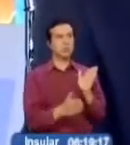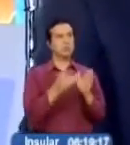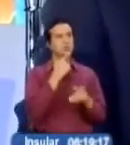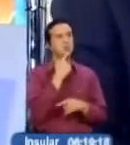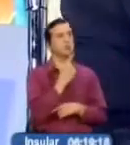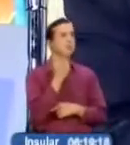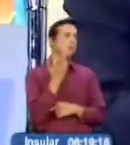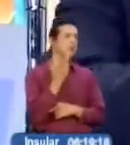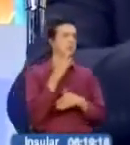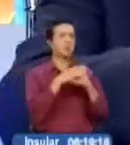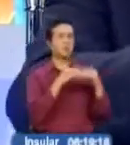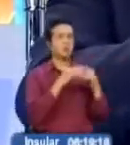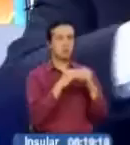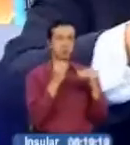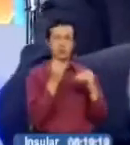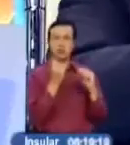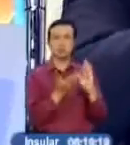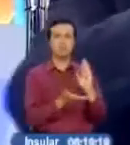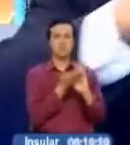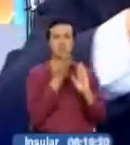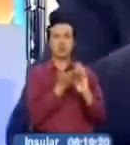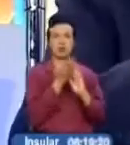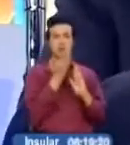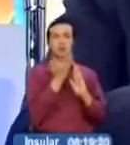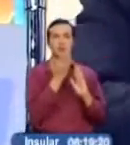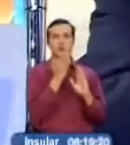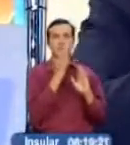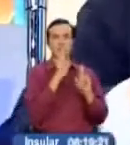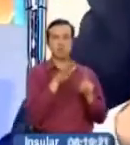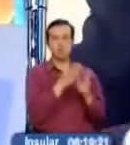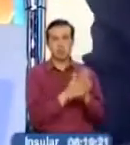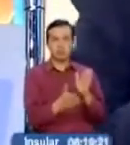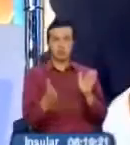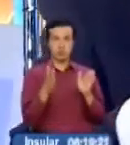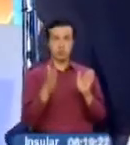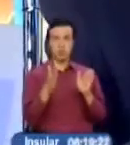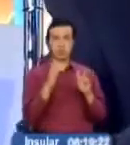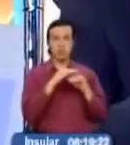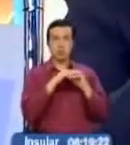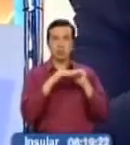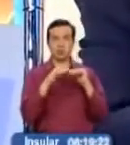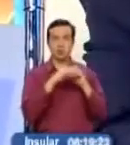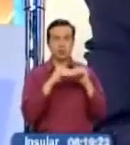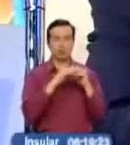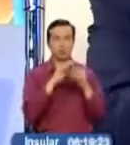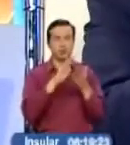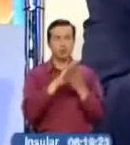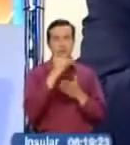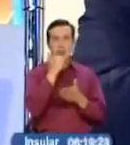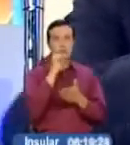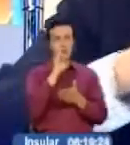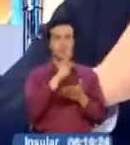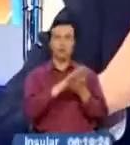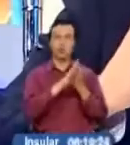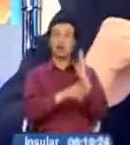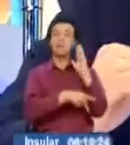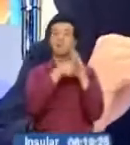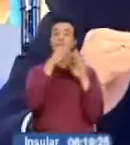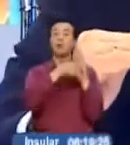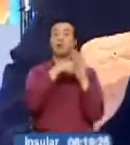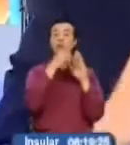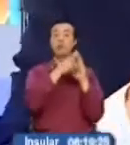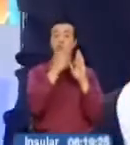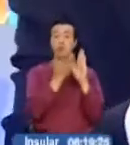dijiste, bueno, el dólar ya incrementó en el último semestre. El tema es, ¿ya se estabiliza el dólar, no, el petróleo, el precio del petróleo, se